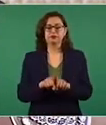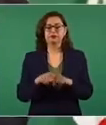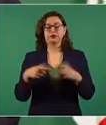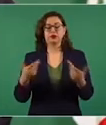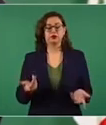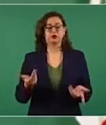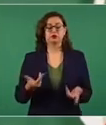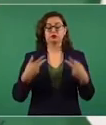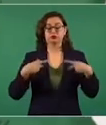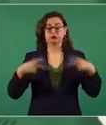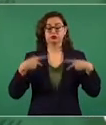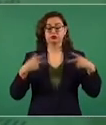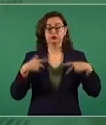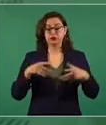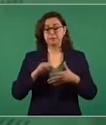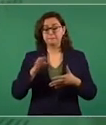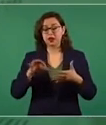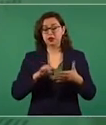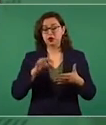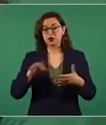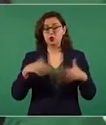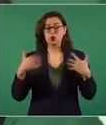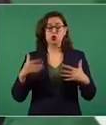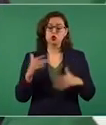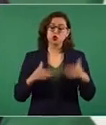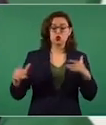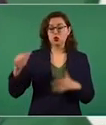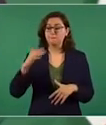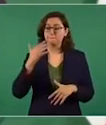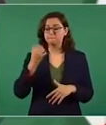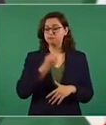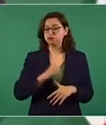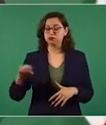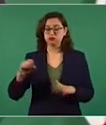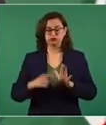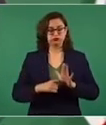pedagogos más avanzados y progresistas?